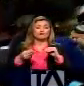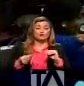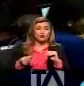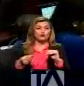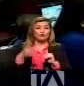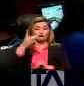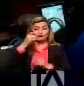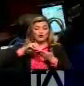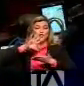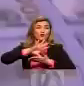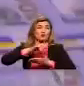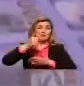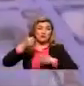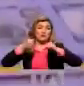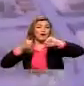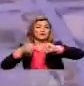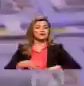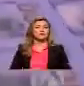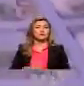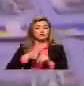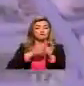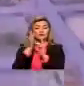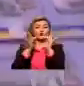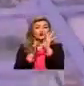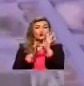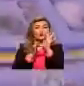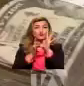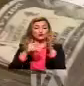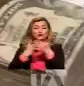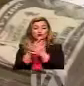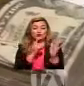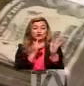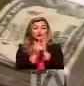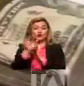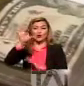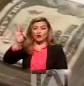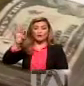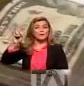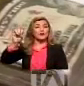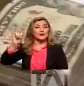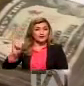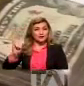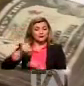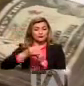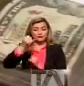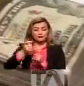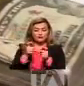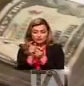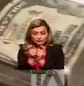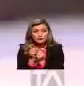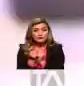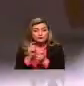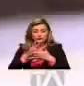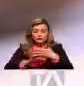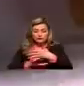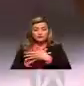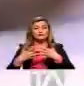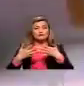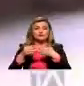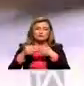postura del CAL es la correcta. Mientras que en abril está previsto el nuevo desembolso del Fondo Monetario Internacional, que en los últimos ajustes del cronograma